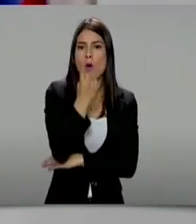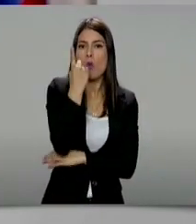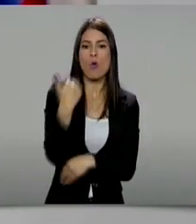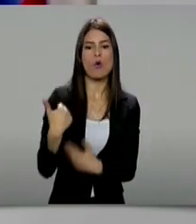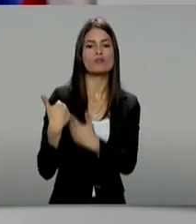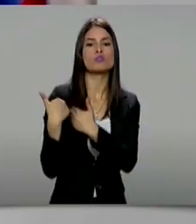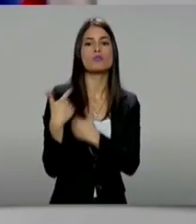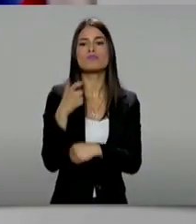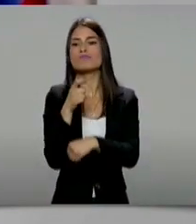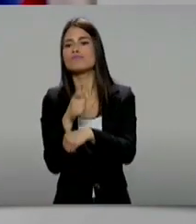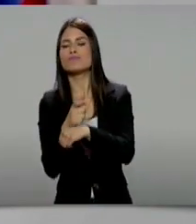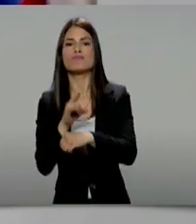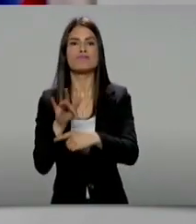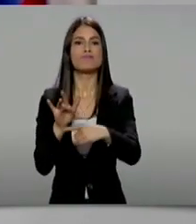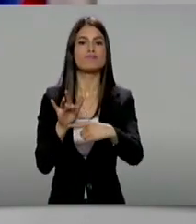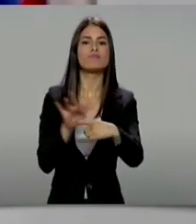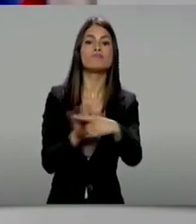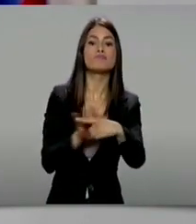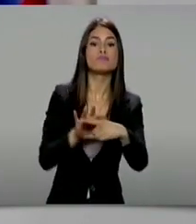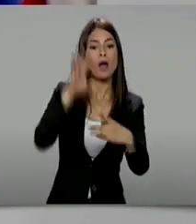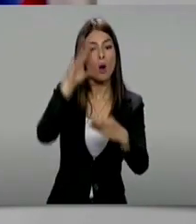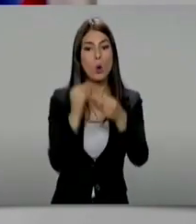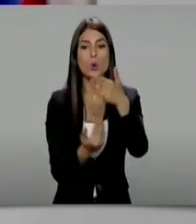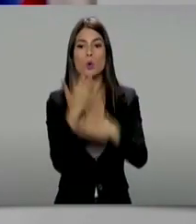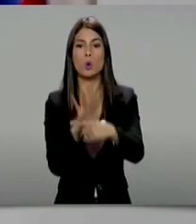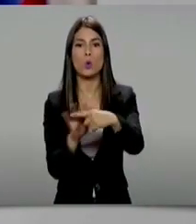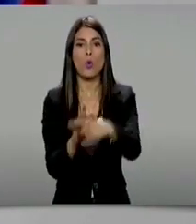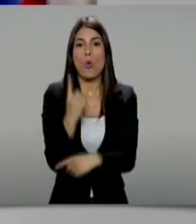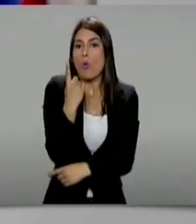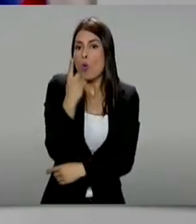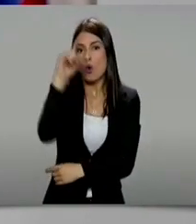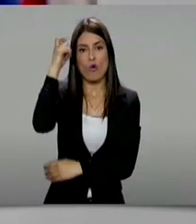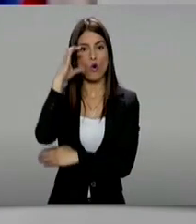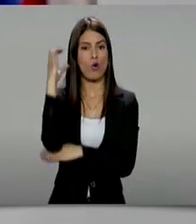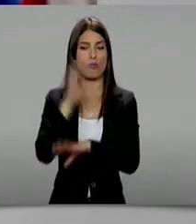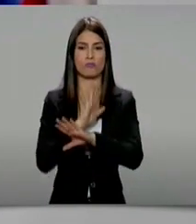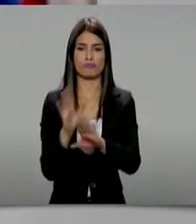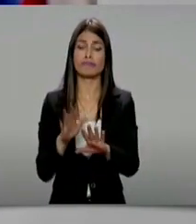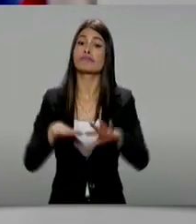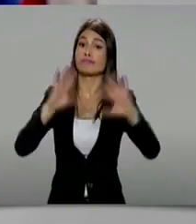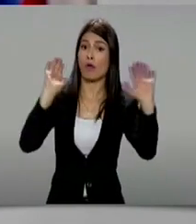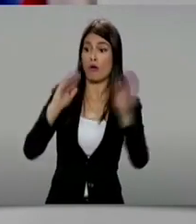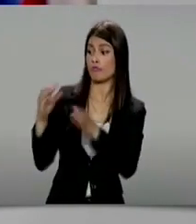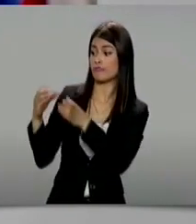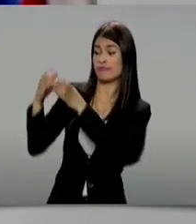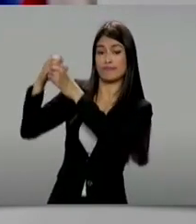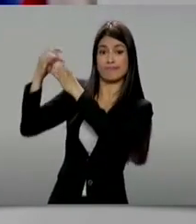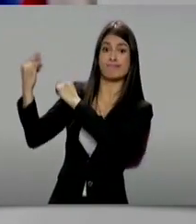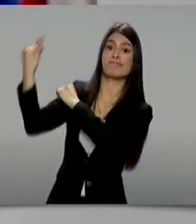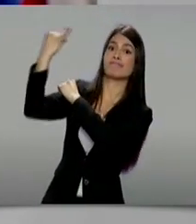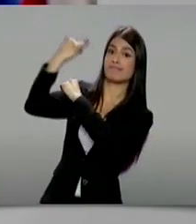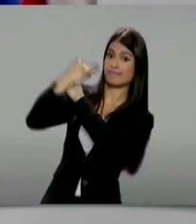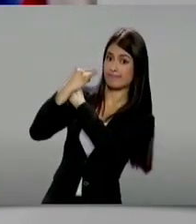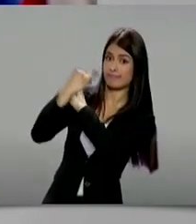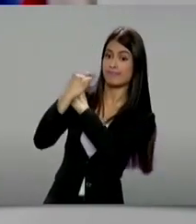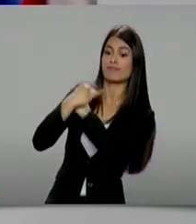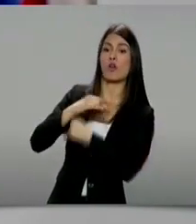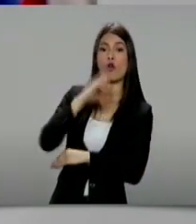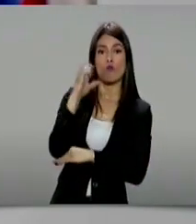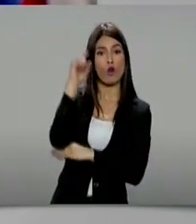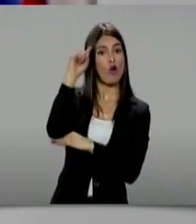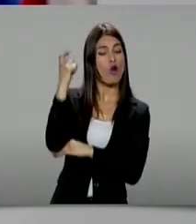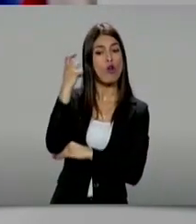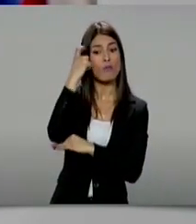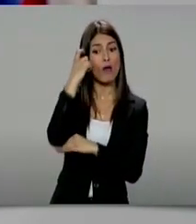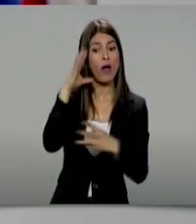implementación habrá eso sí una comisión que hará seguimiento que impulsará y verificará el cumplimiento